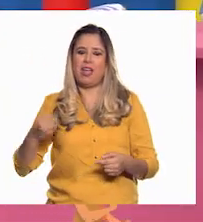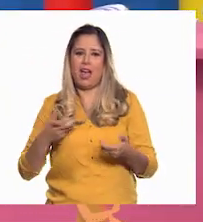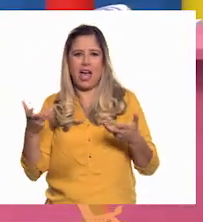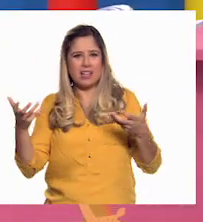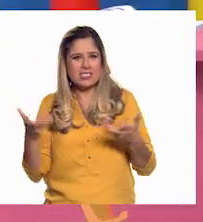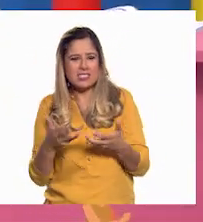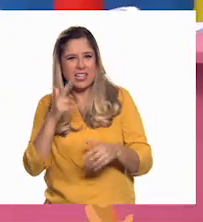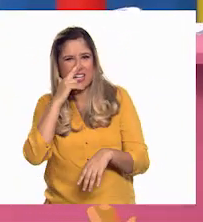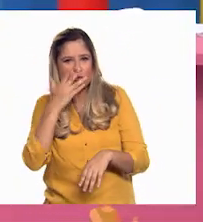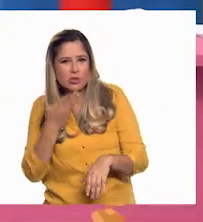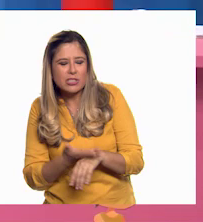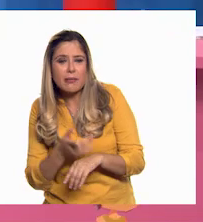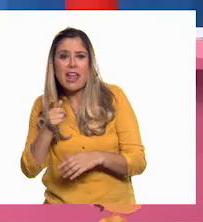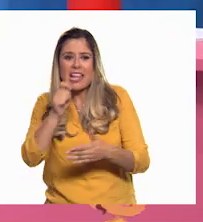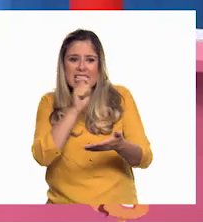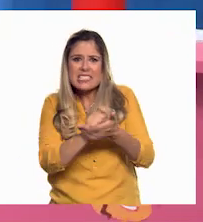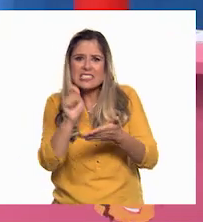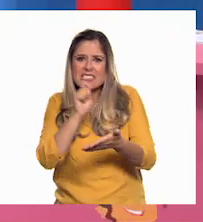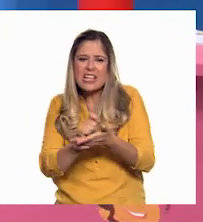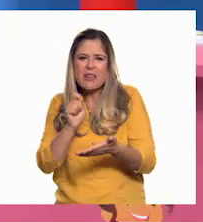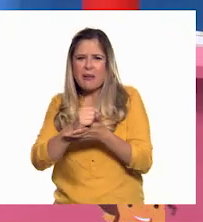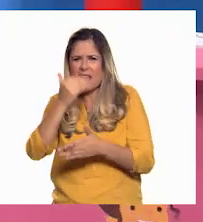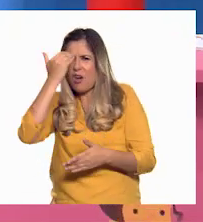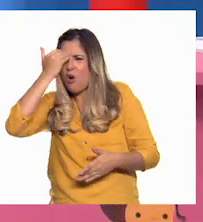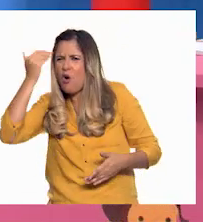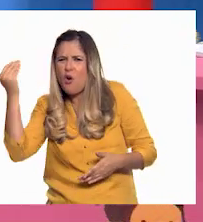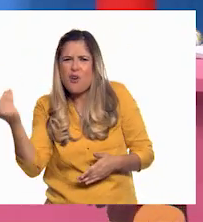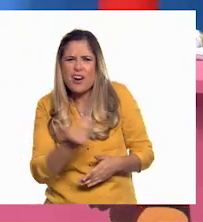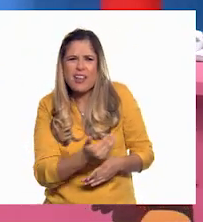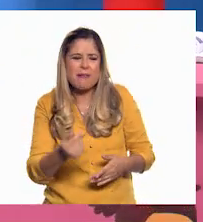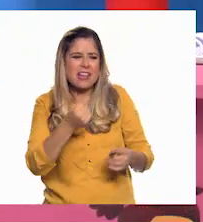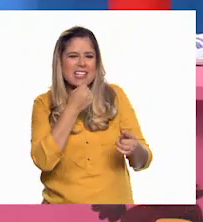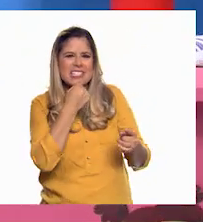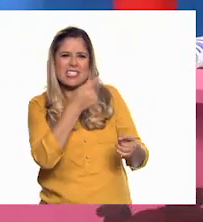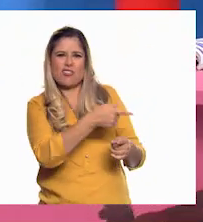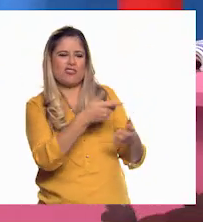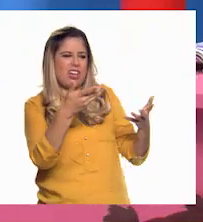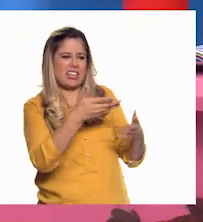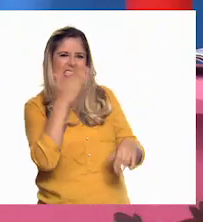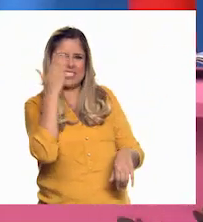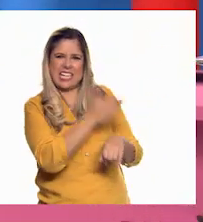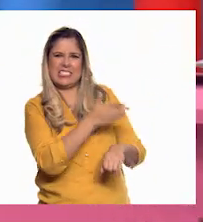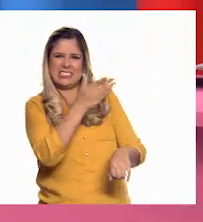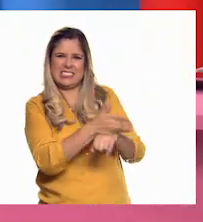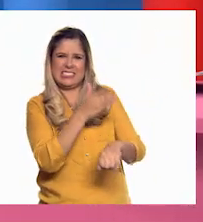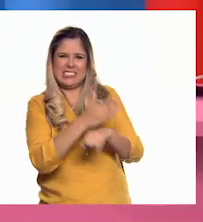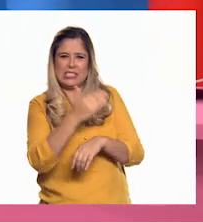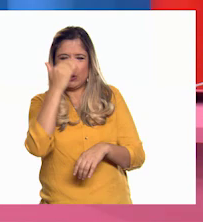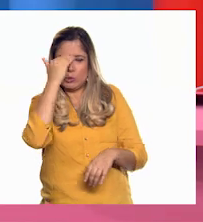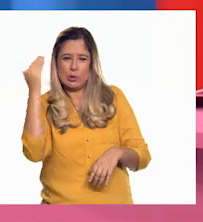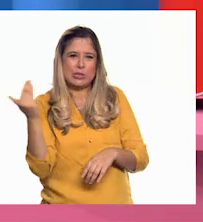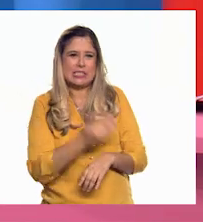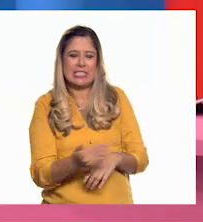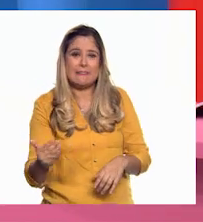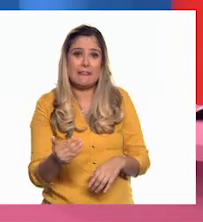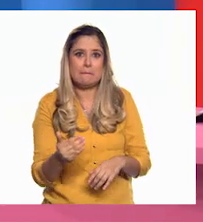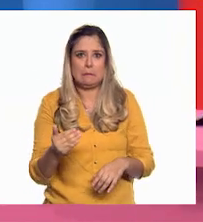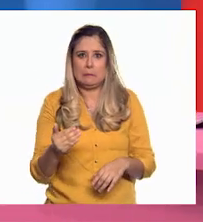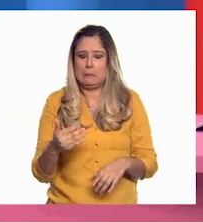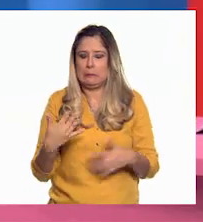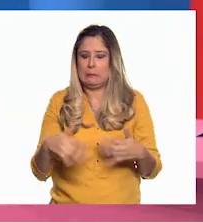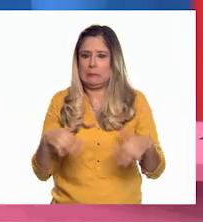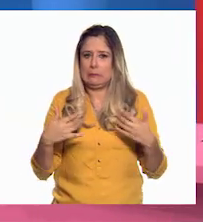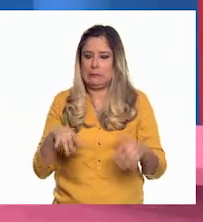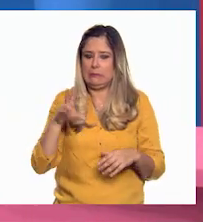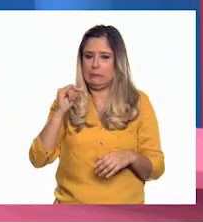además que describe cosas terribles, que a los niños que faltaban a sus deberes les pasaban cosas terribles. No me quiero ni imaginar